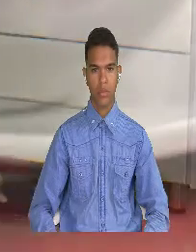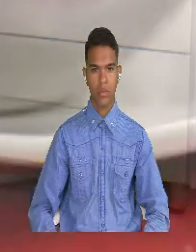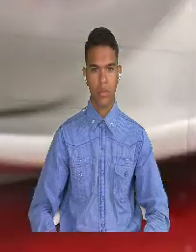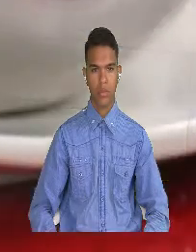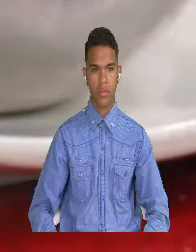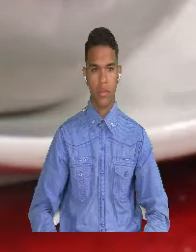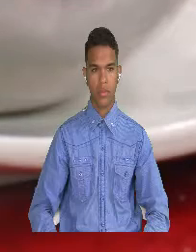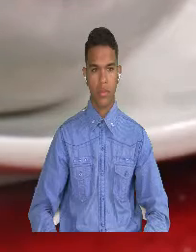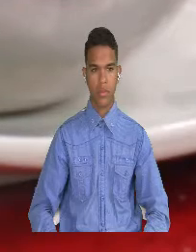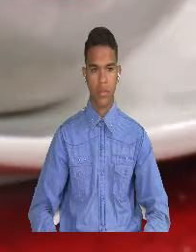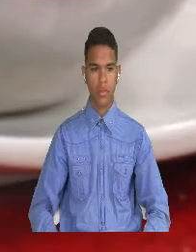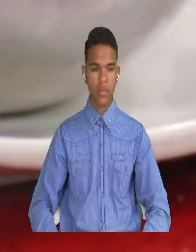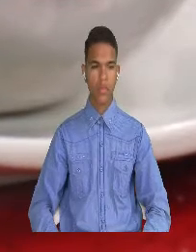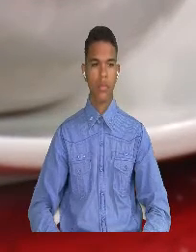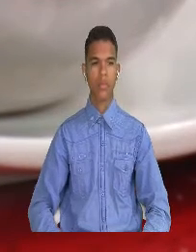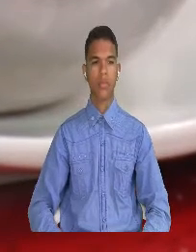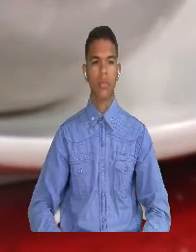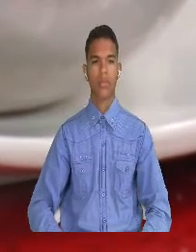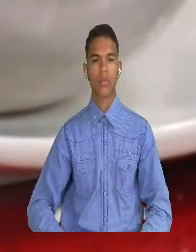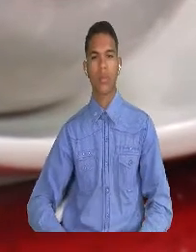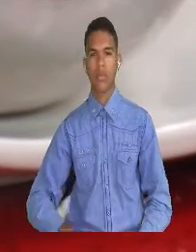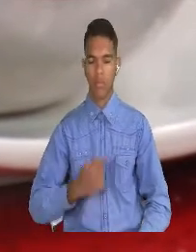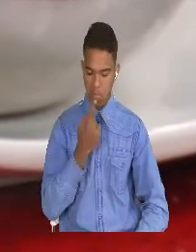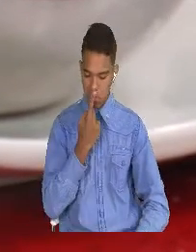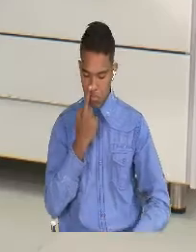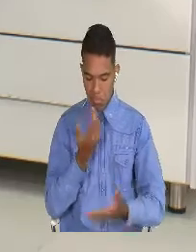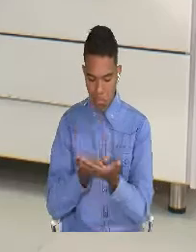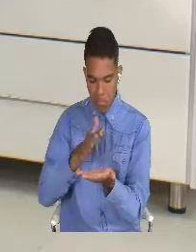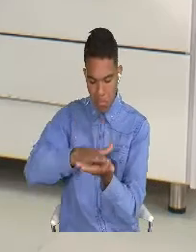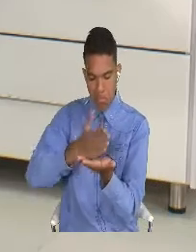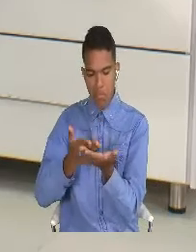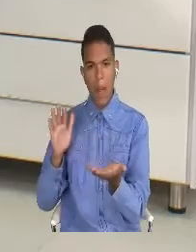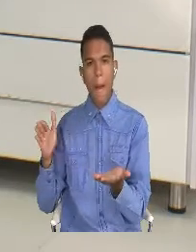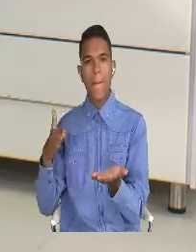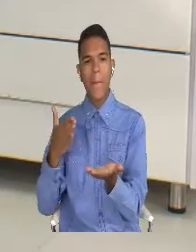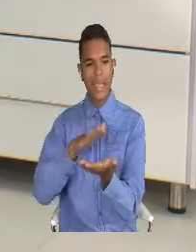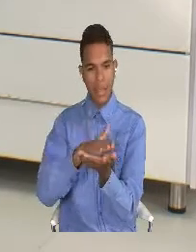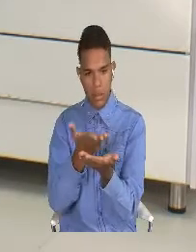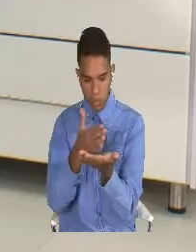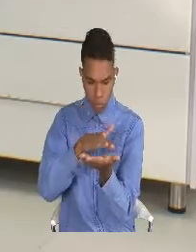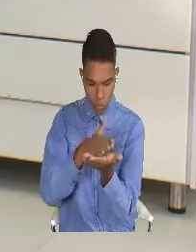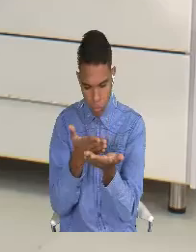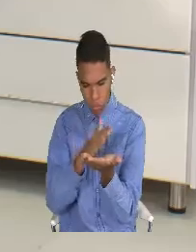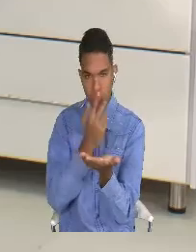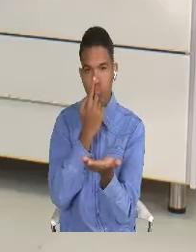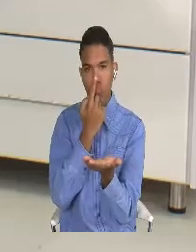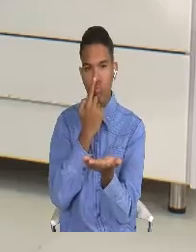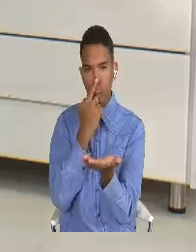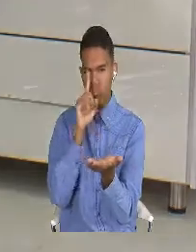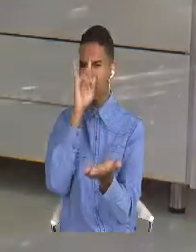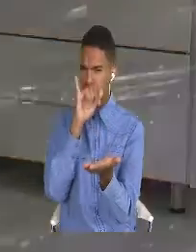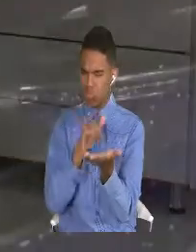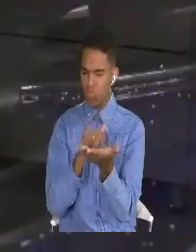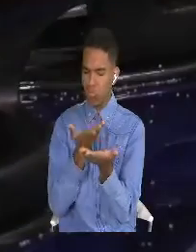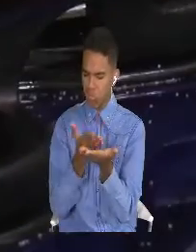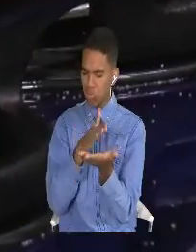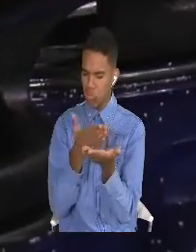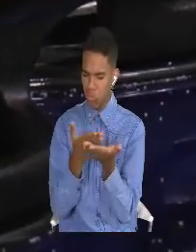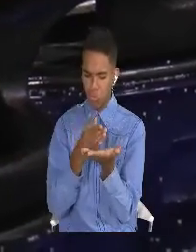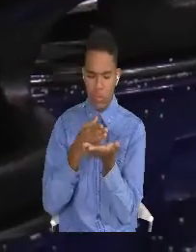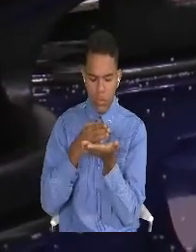retiramos. Bueno, ¿cómo vamos? ¿Cómo va este salmón? Yo creería que ya está un poco adelantado.